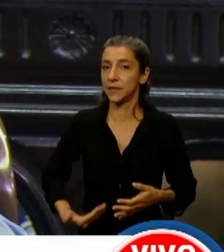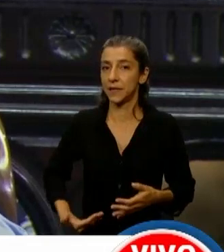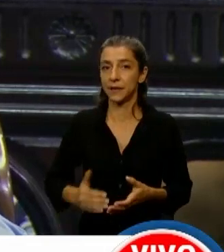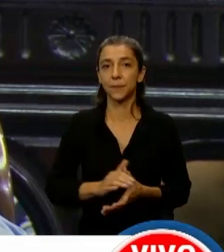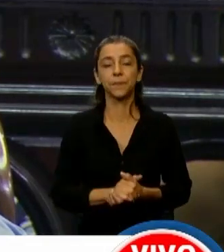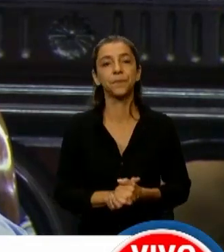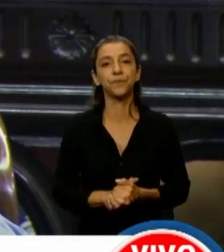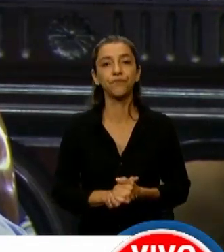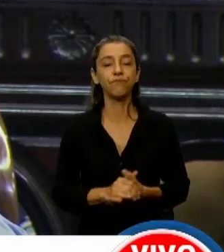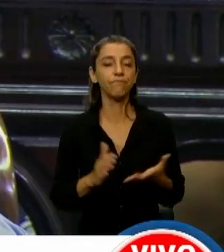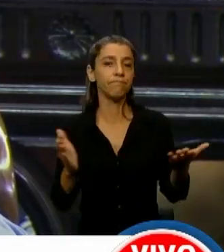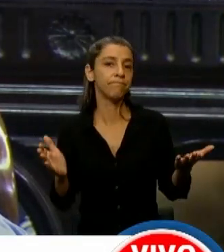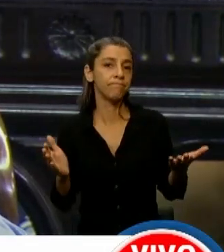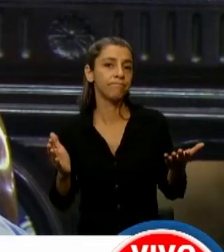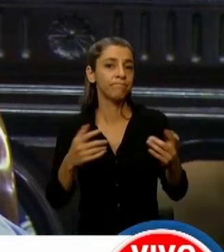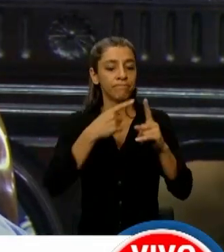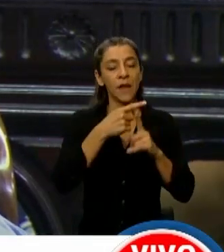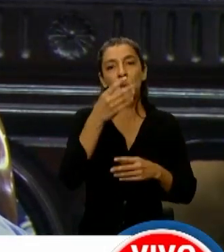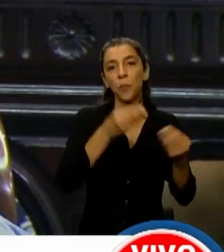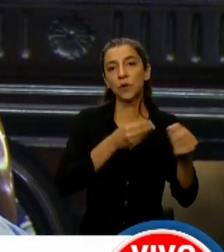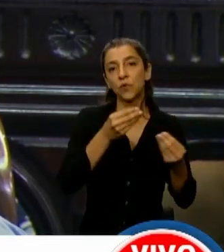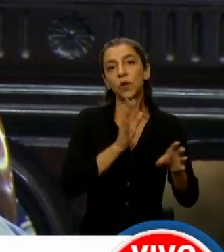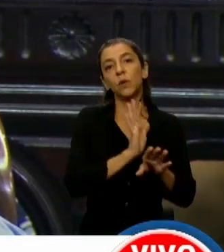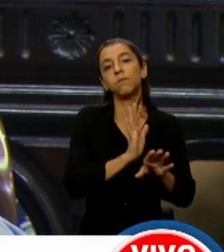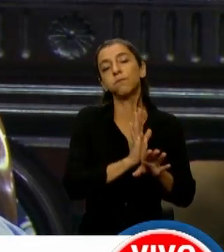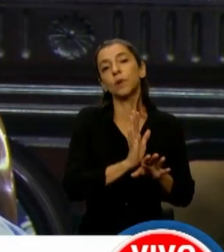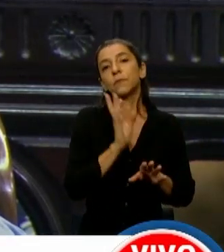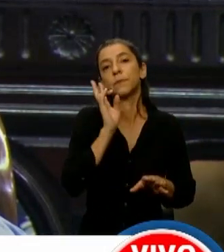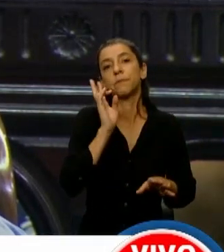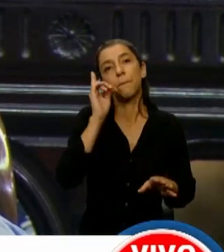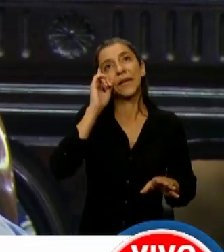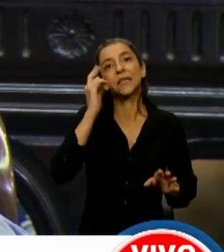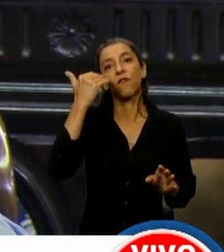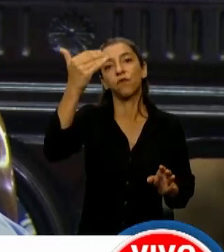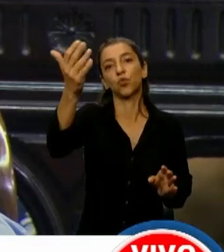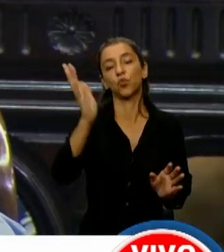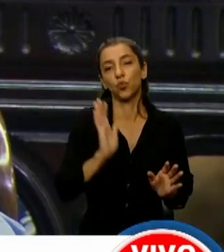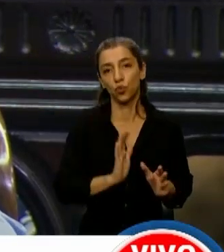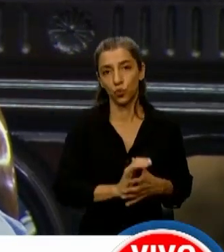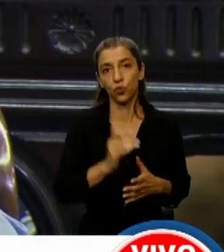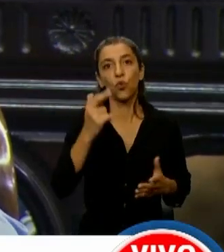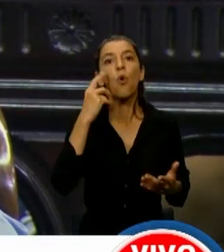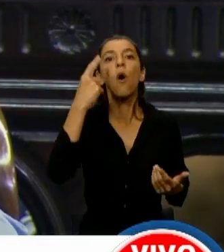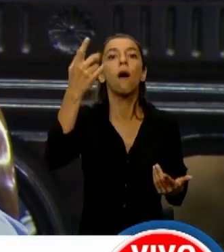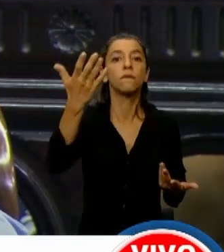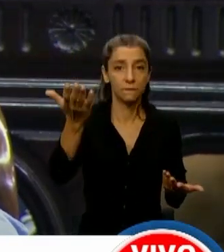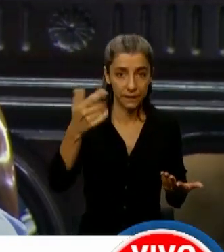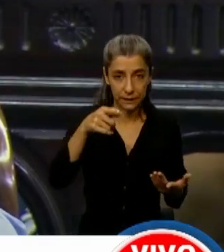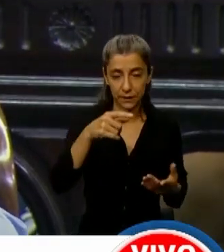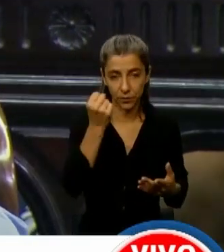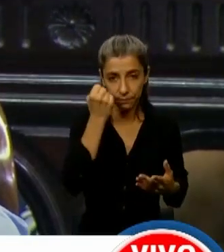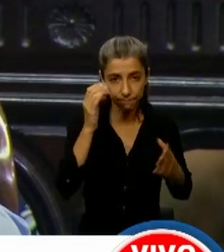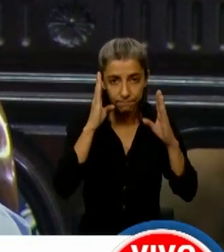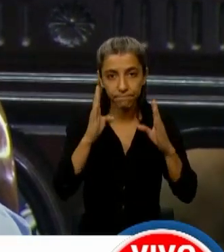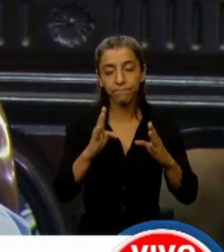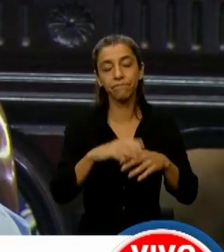Presupuestar es mirar para adelante, ni para atrás ni para el costado, para adelante. Desde el regreso de la democracia, y hoy